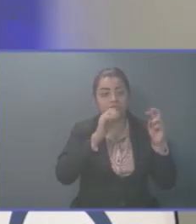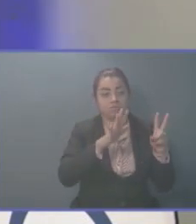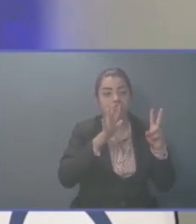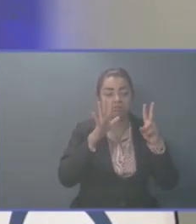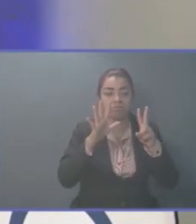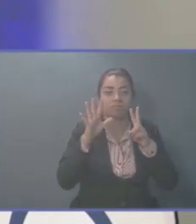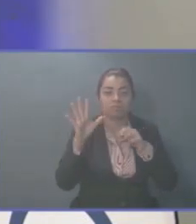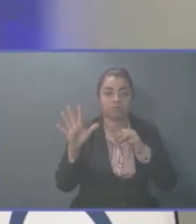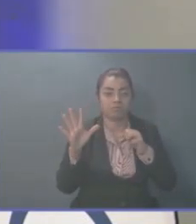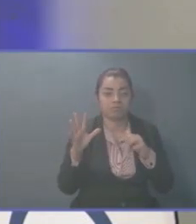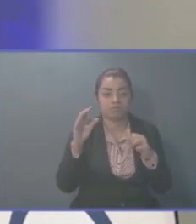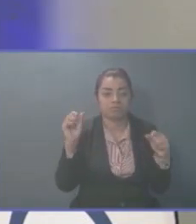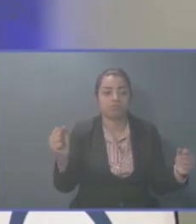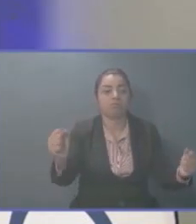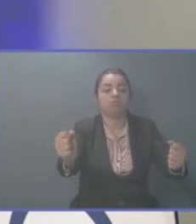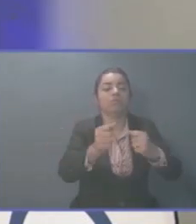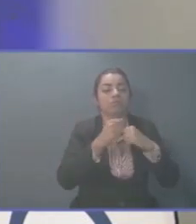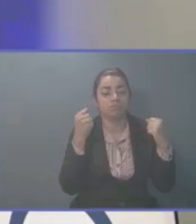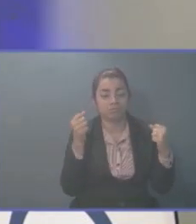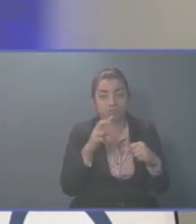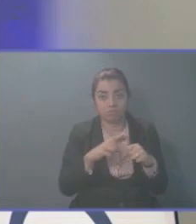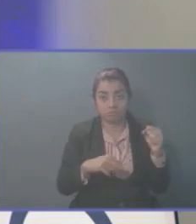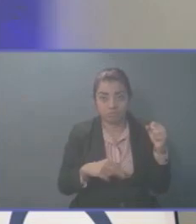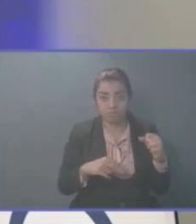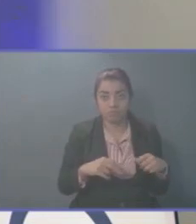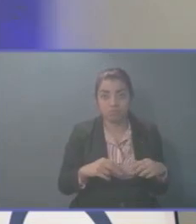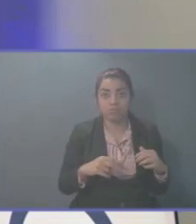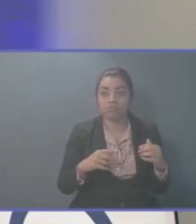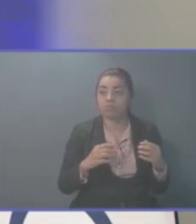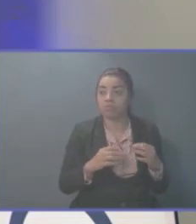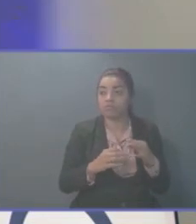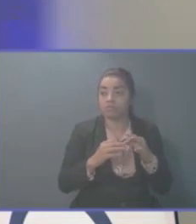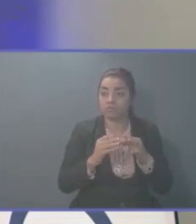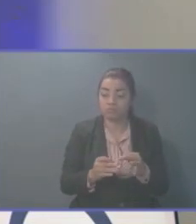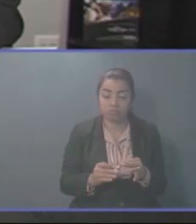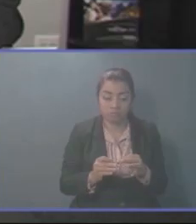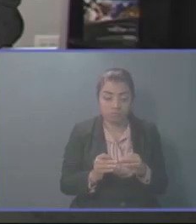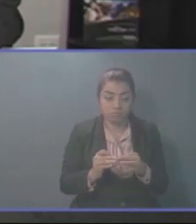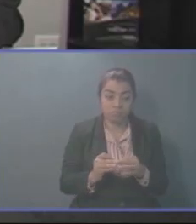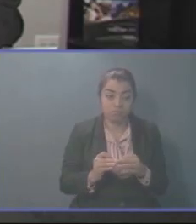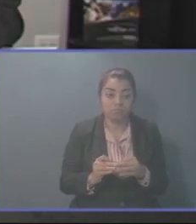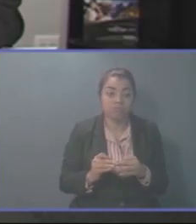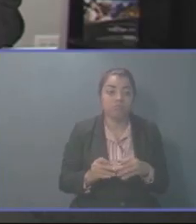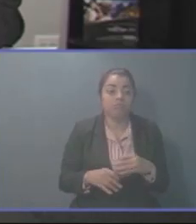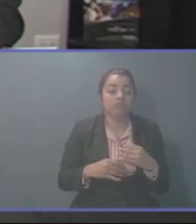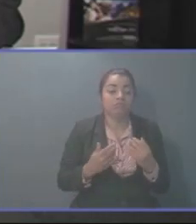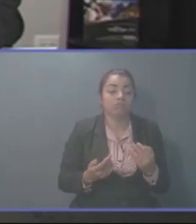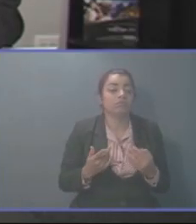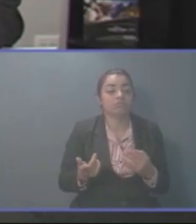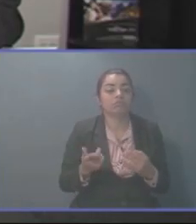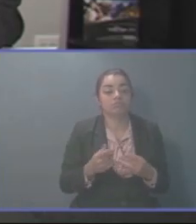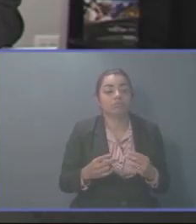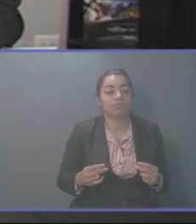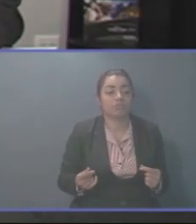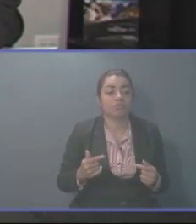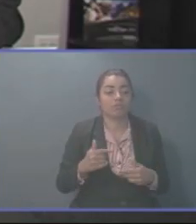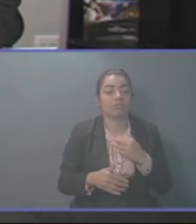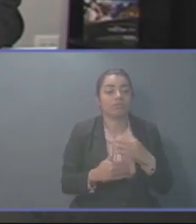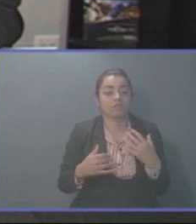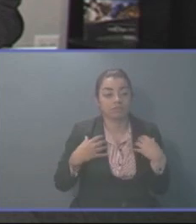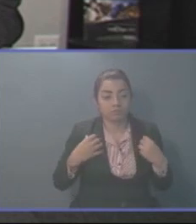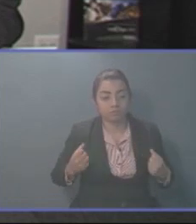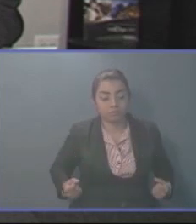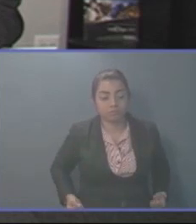775 millones de dólares. De esos, fácilmente el Ejecutivo,